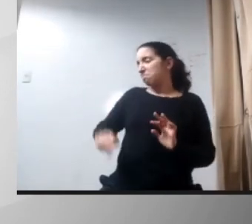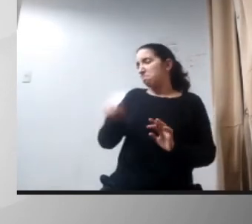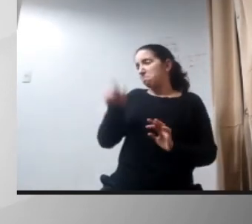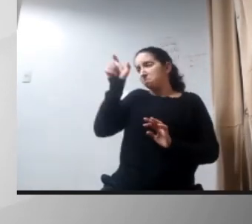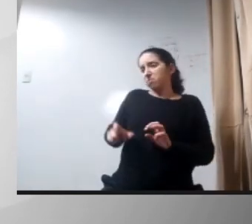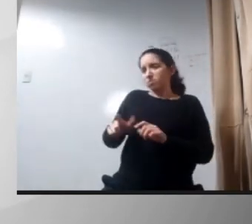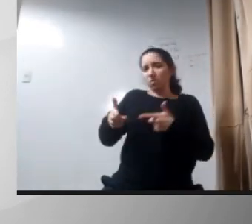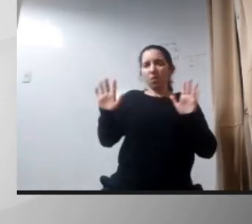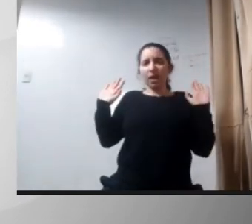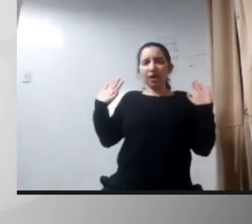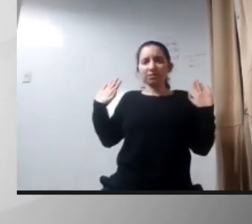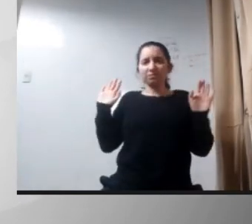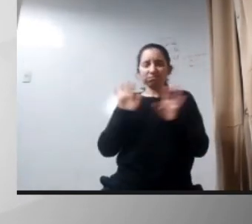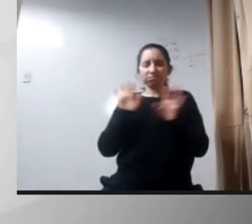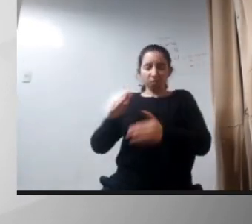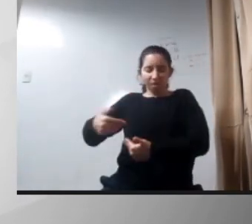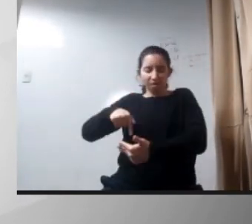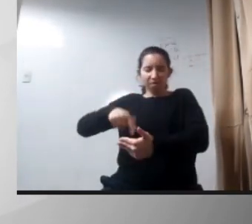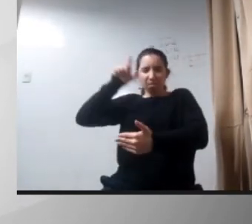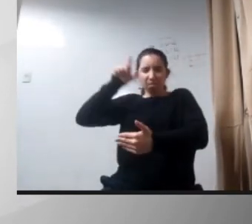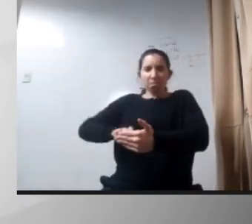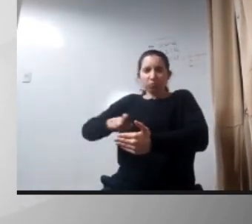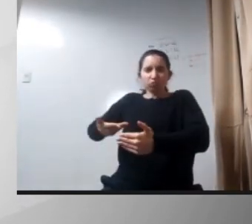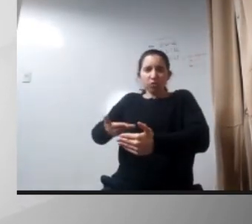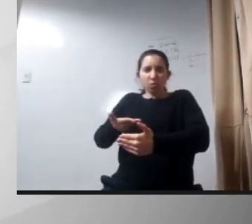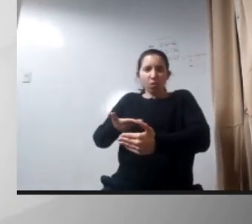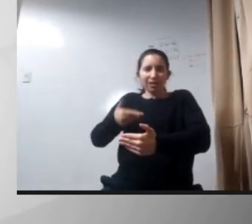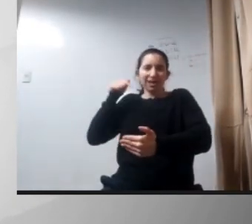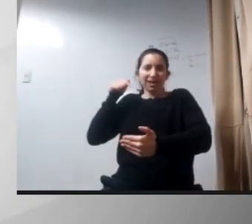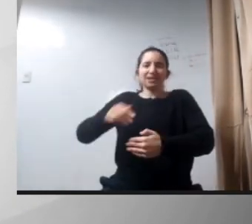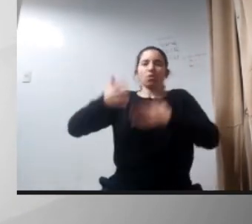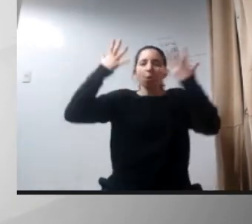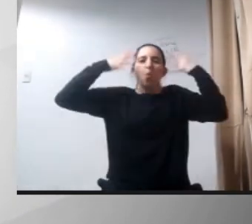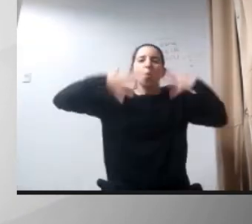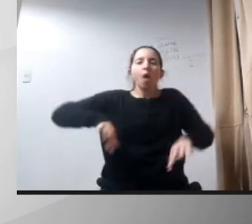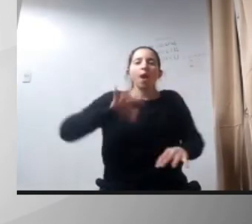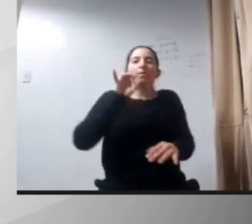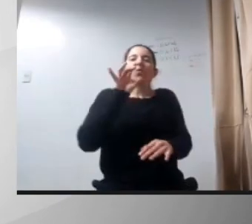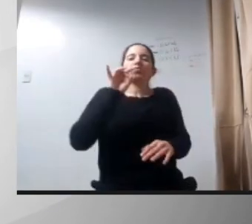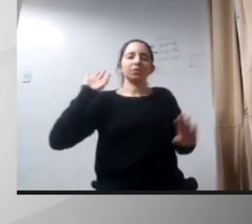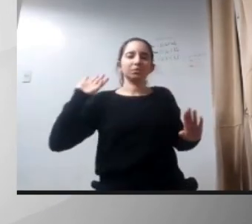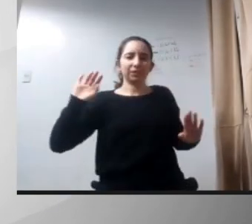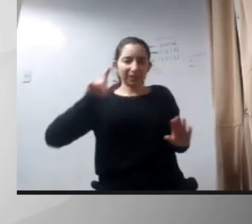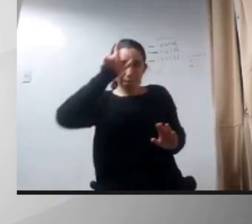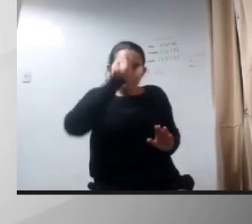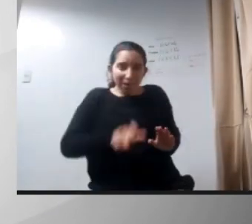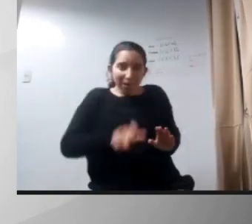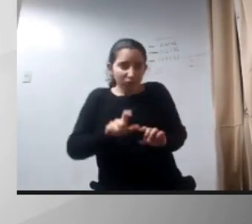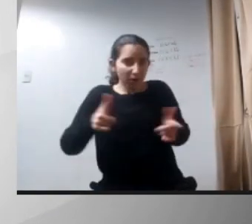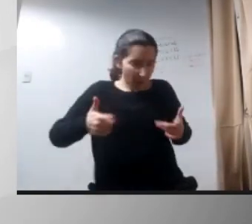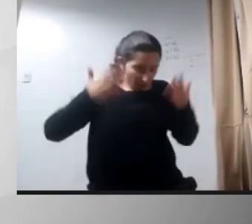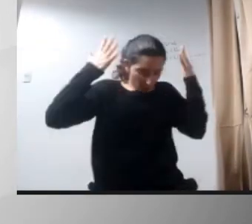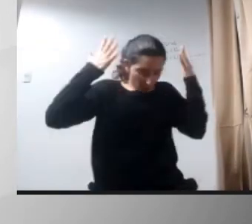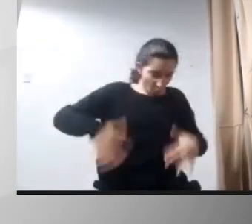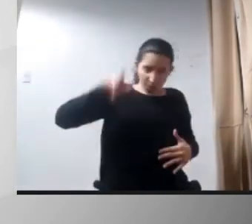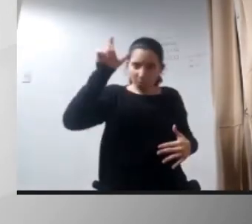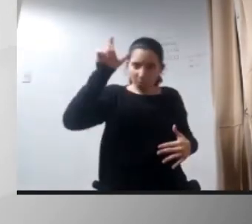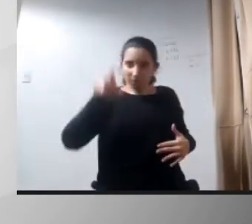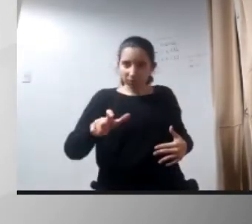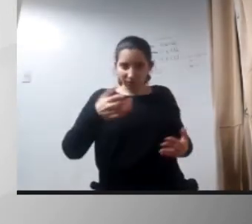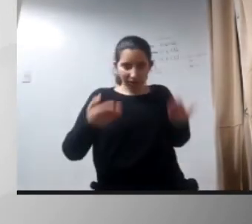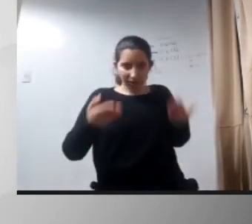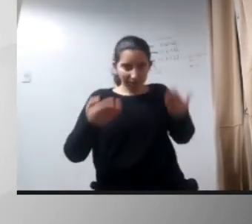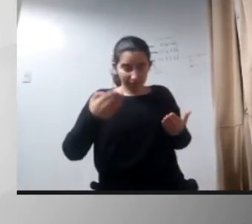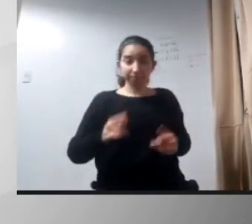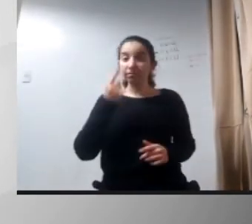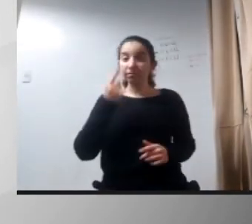intervención se hace para modificar el cuerpo de un feto, porque todavía no ha nacido. Y sin embargo, el movimiento